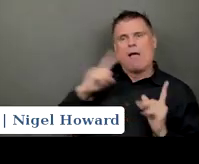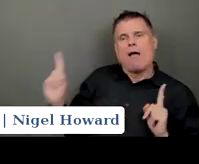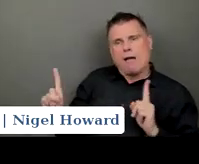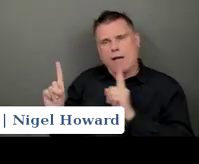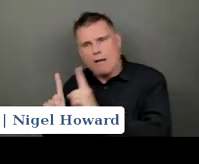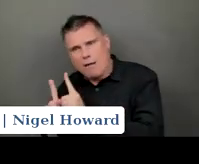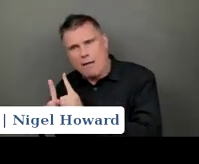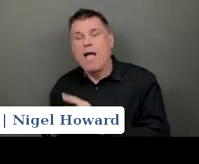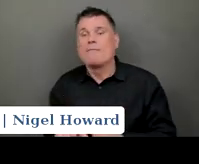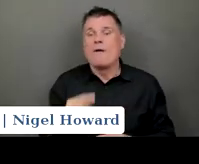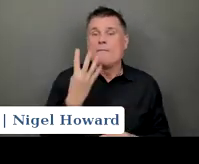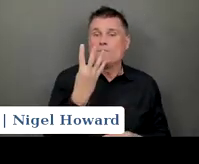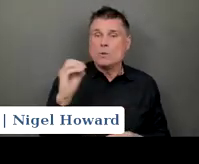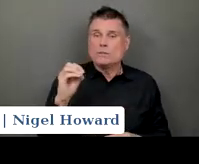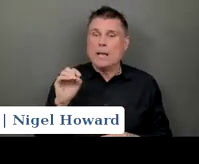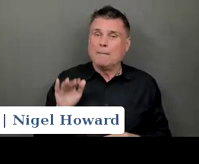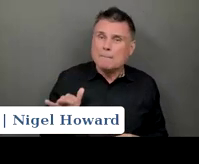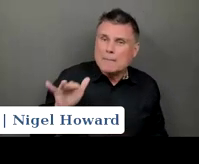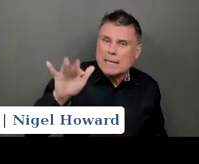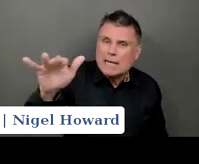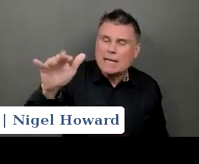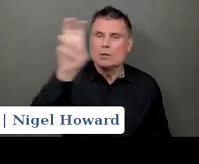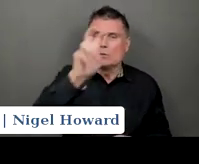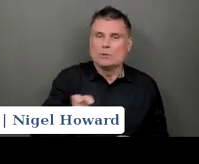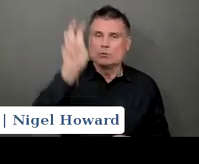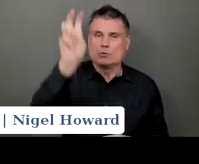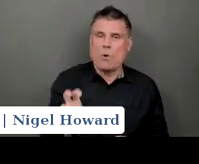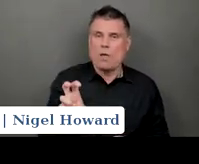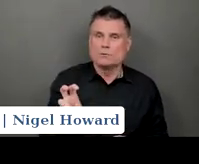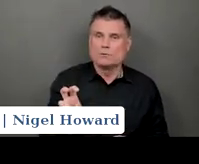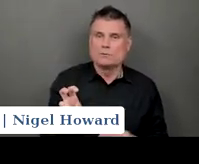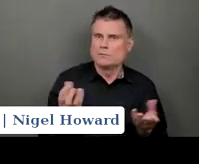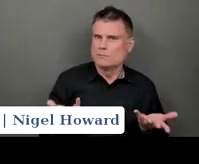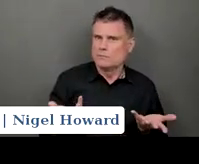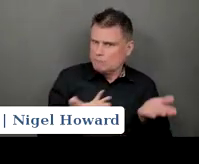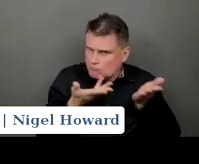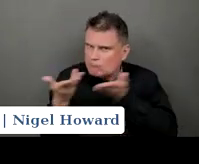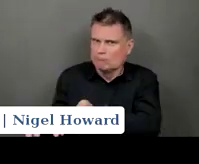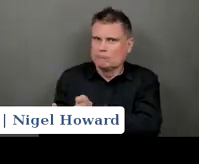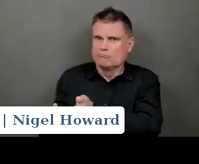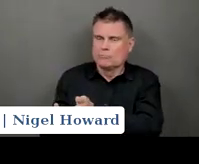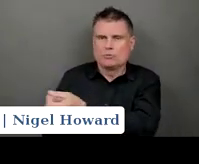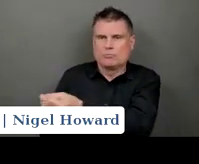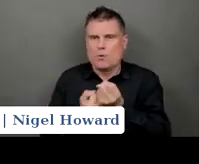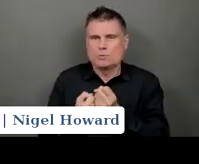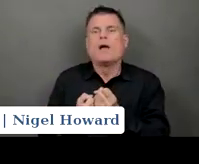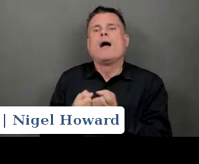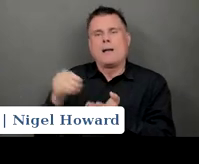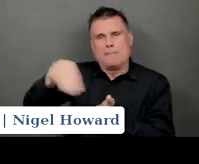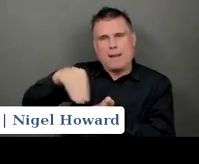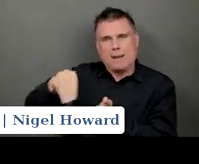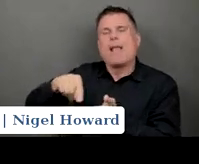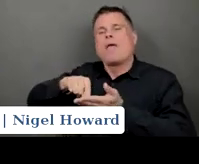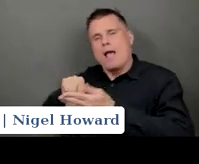programa Personal Assistance Service va dirigido a personas a domicilio, hacia aquellos usuarios que